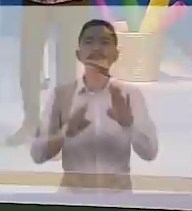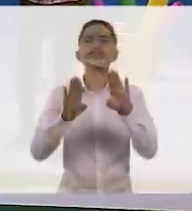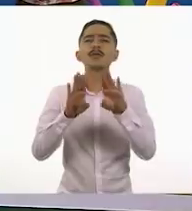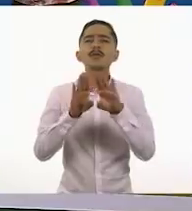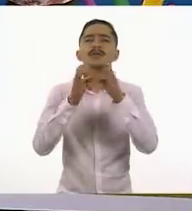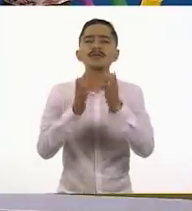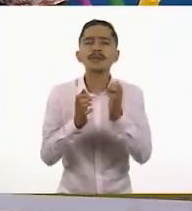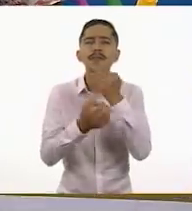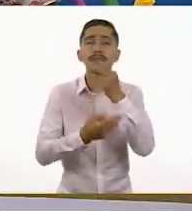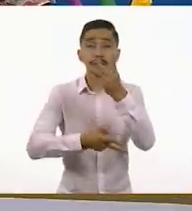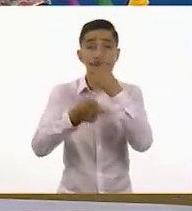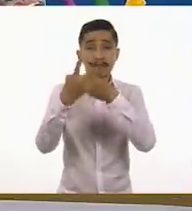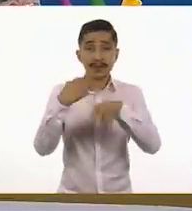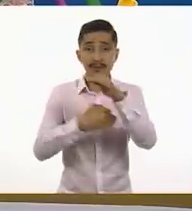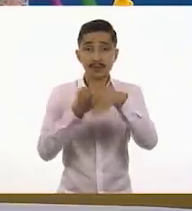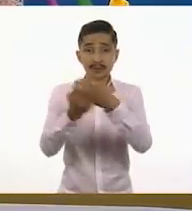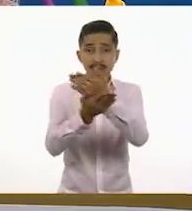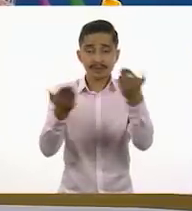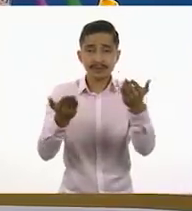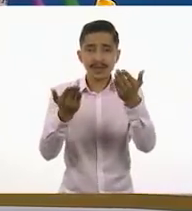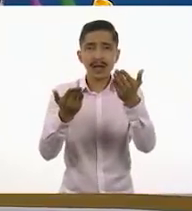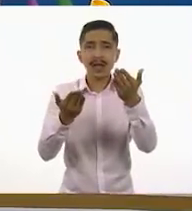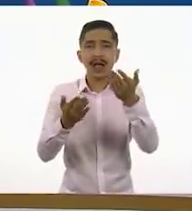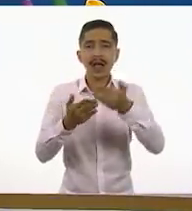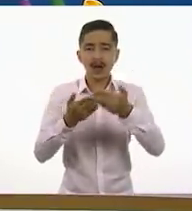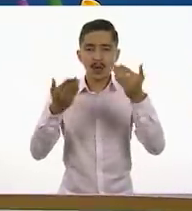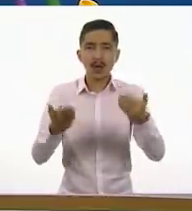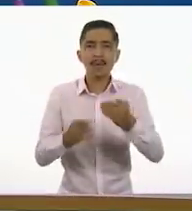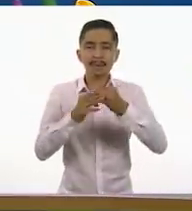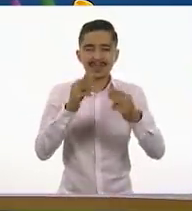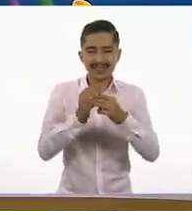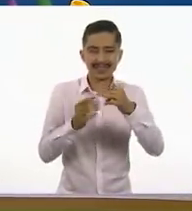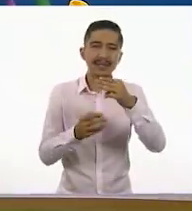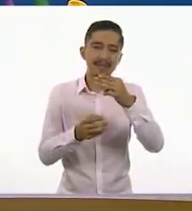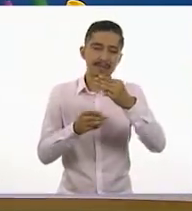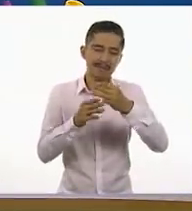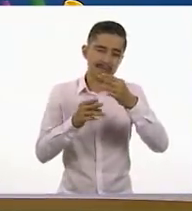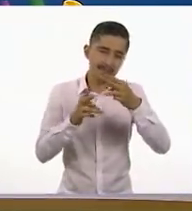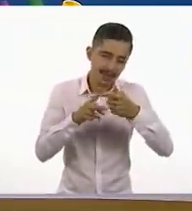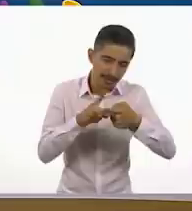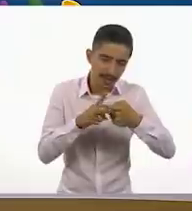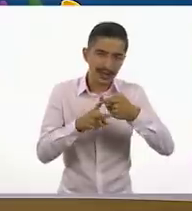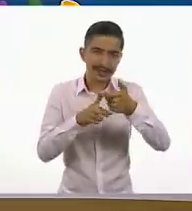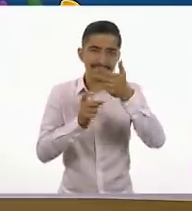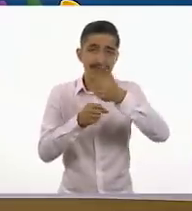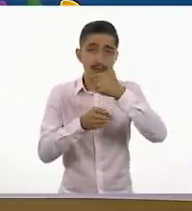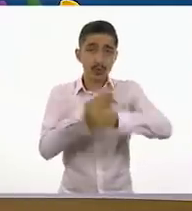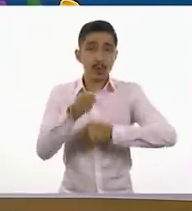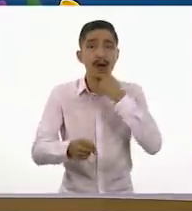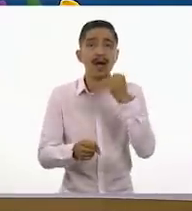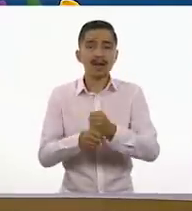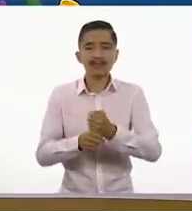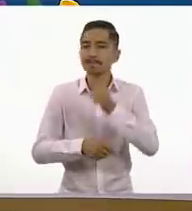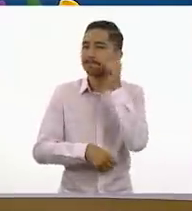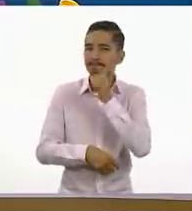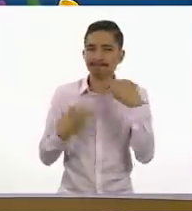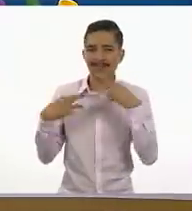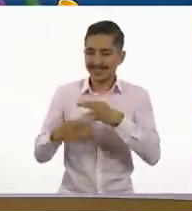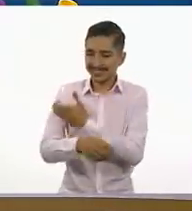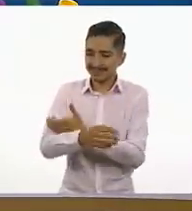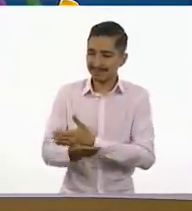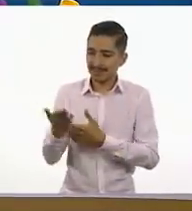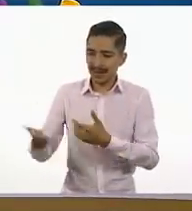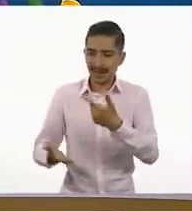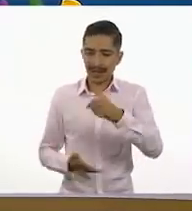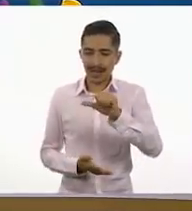están? Bienvenidas y bienvenidos a su sesión de matemáticas para sexto grado en Aprende en Casa 2. Y como siempre ya me acompaña la maestra